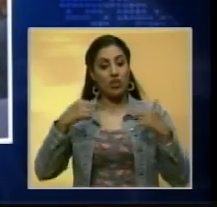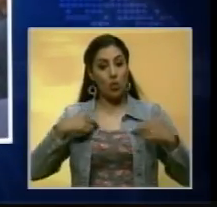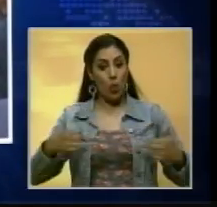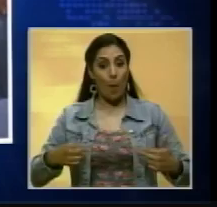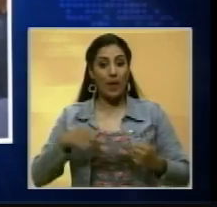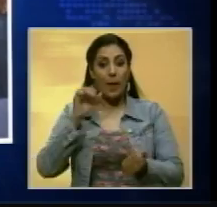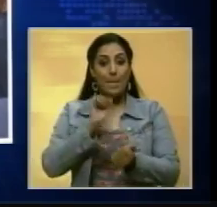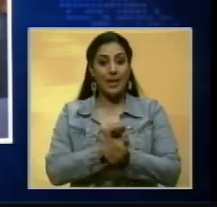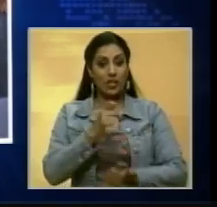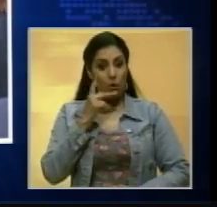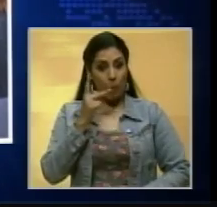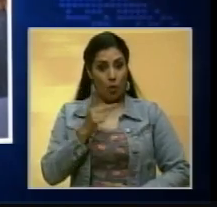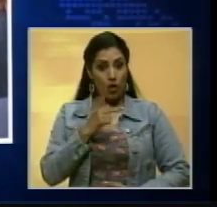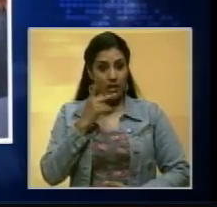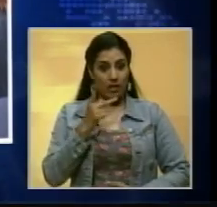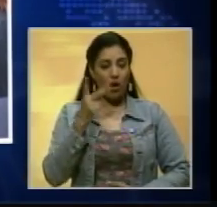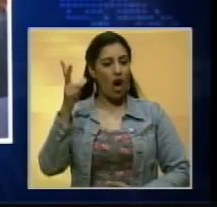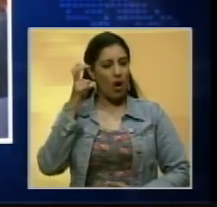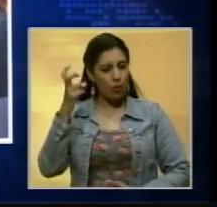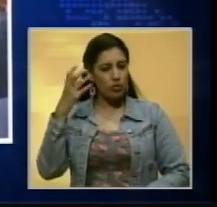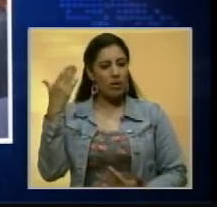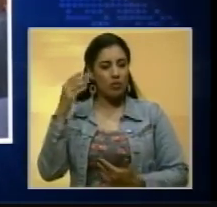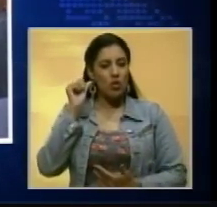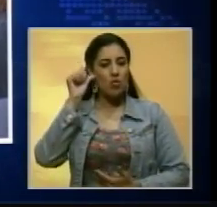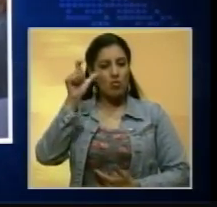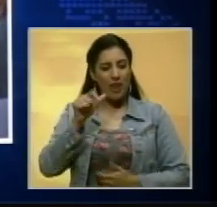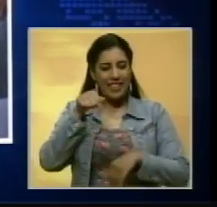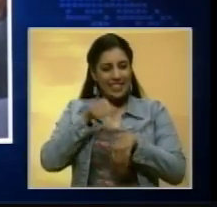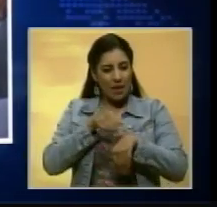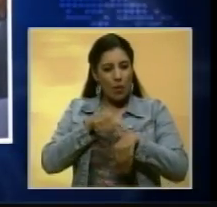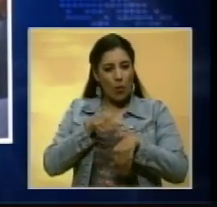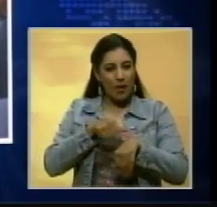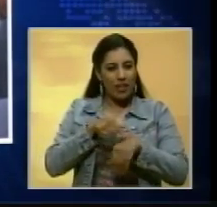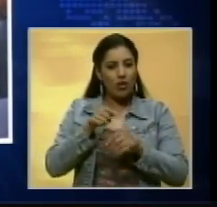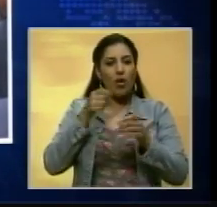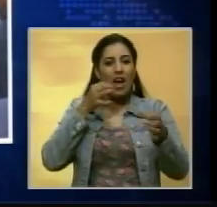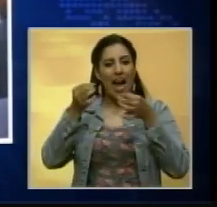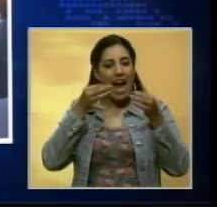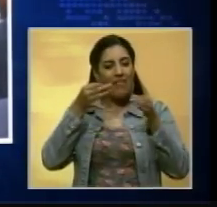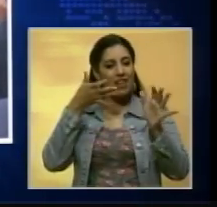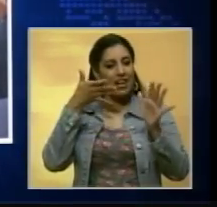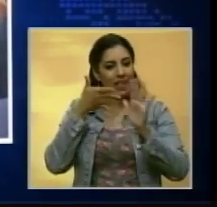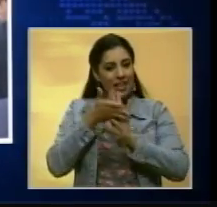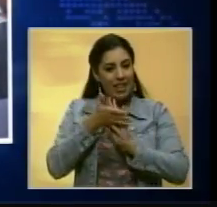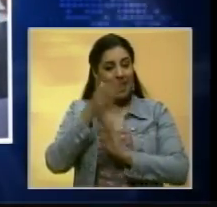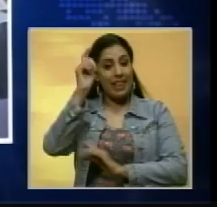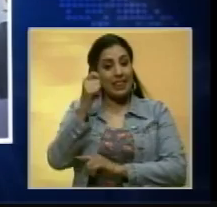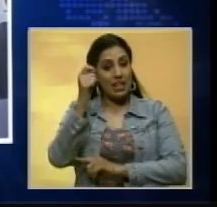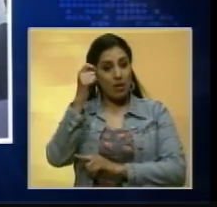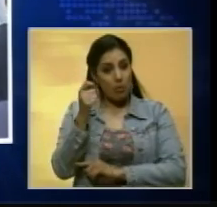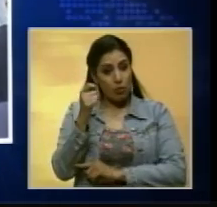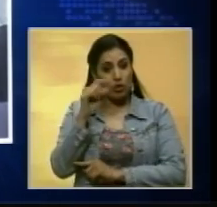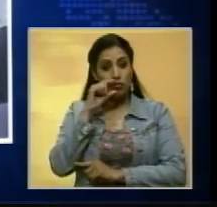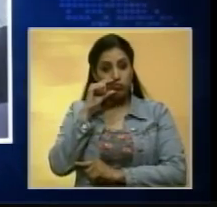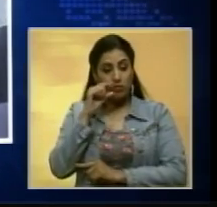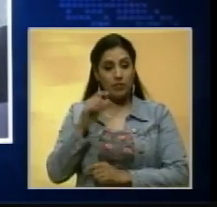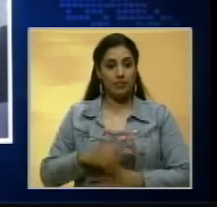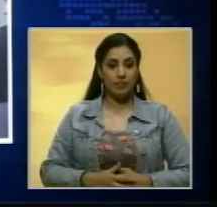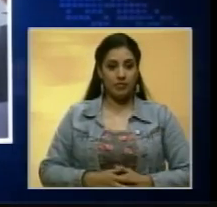de los presos políticos. Vamos a escuchar lo que en este momento el discurso que pronuncia la diputada Delsa